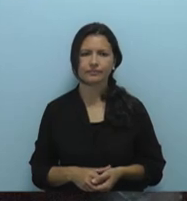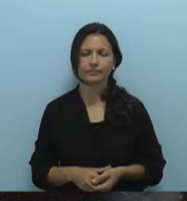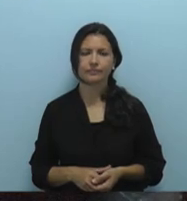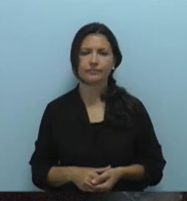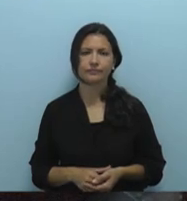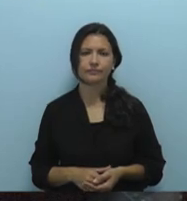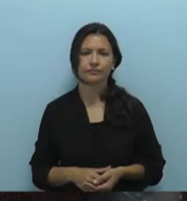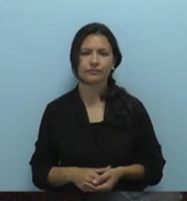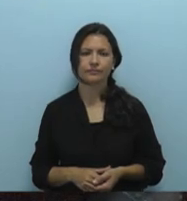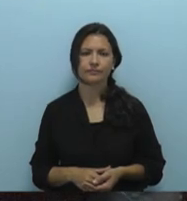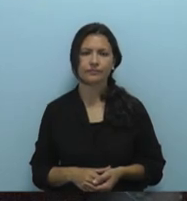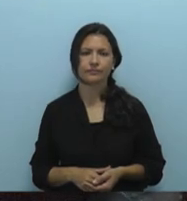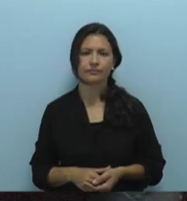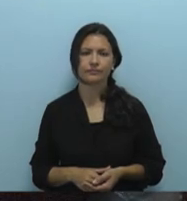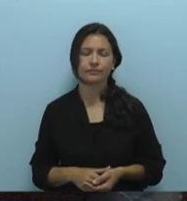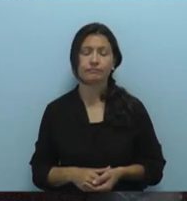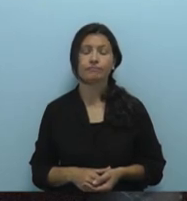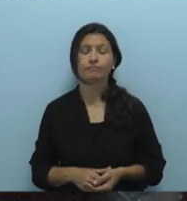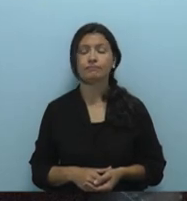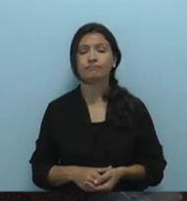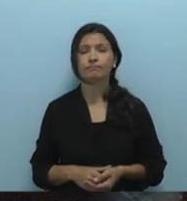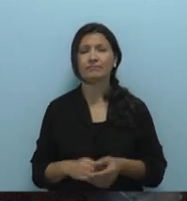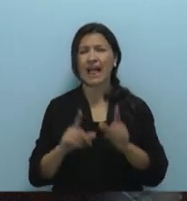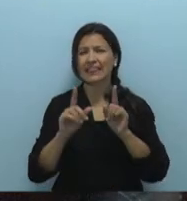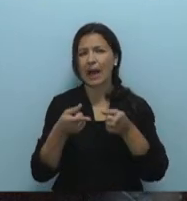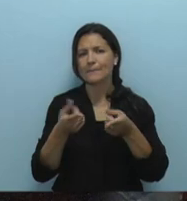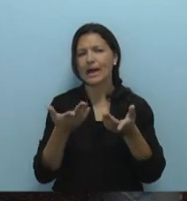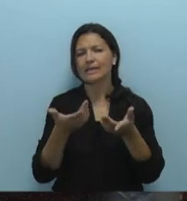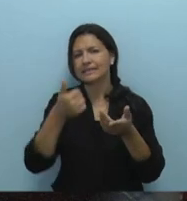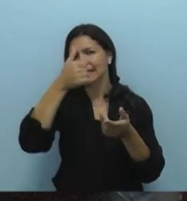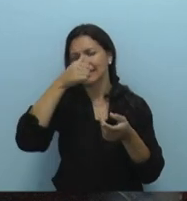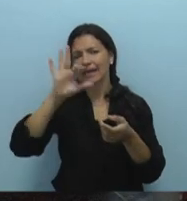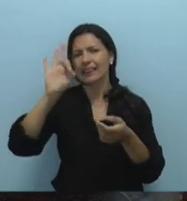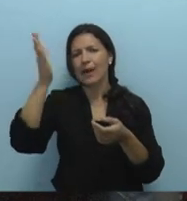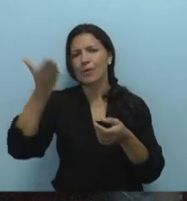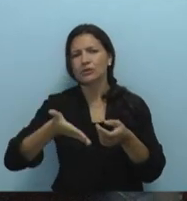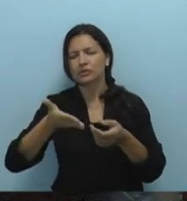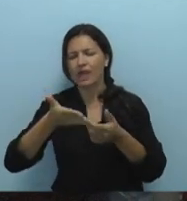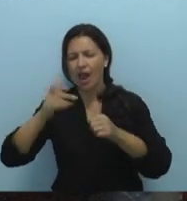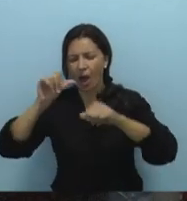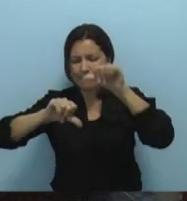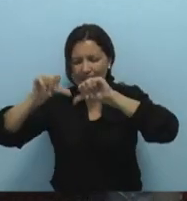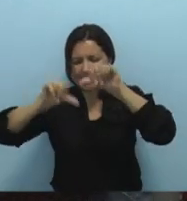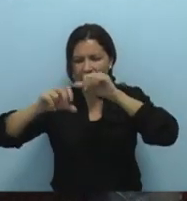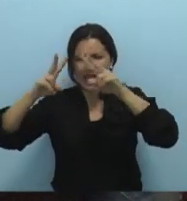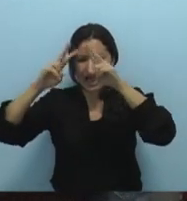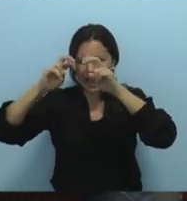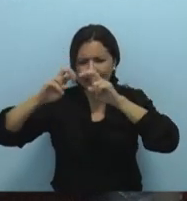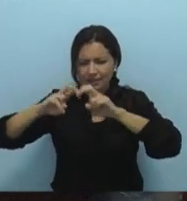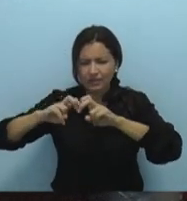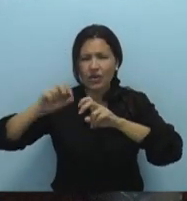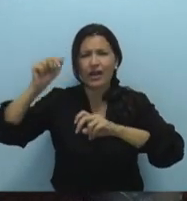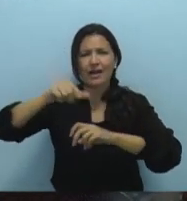Por supuesto, contribuye al desarrollo científico. Más del 60% de la investigación científica